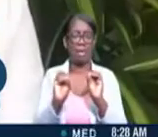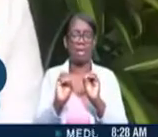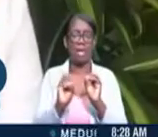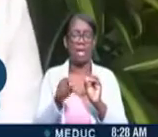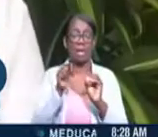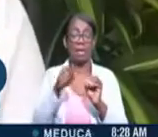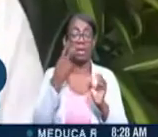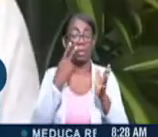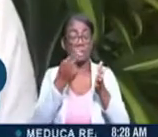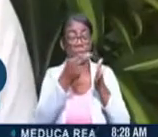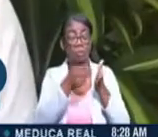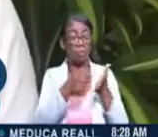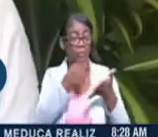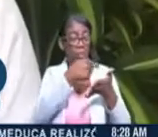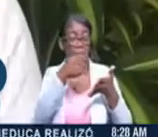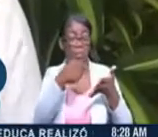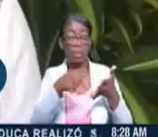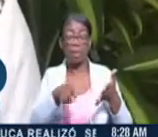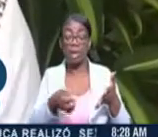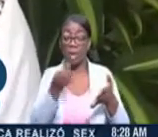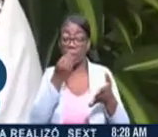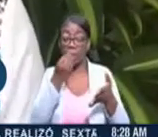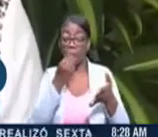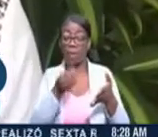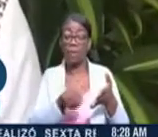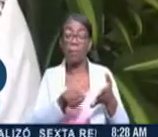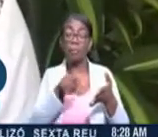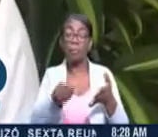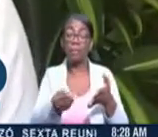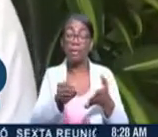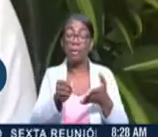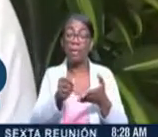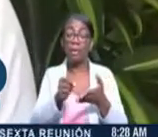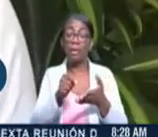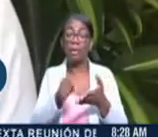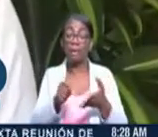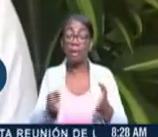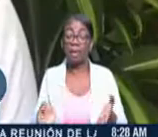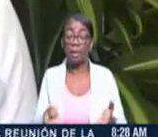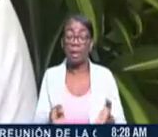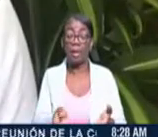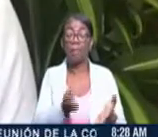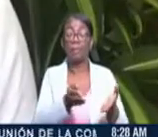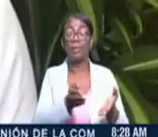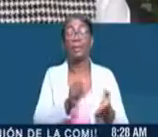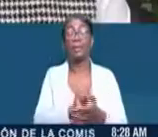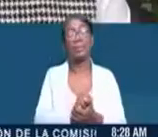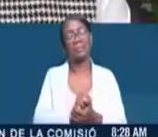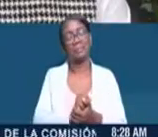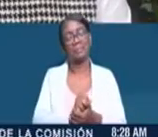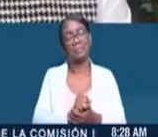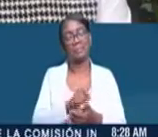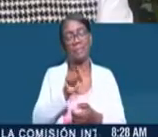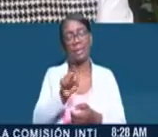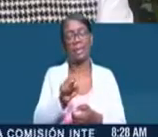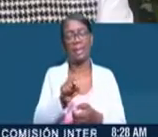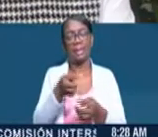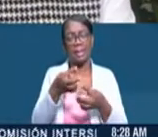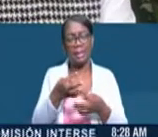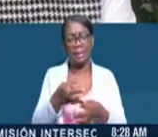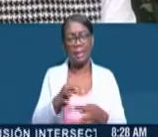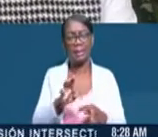los protocolos de alimentación, de aireación y de cosecha. Flor, usted mencionaba que se están intentando